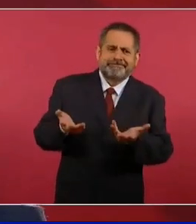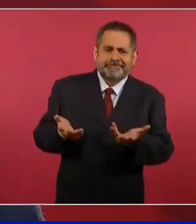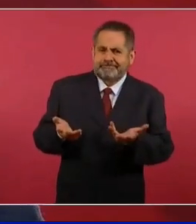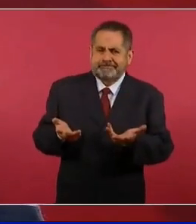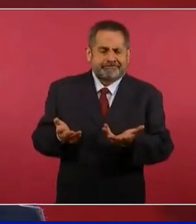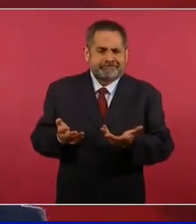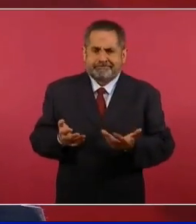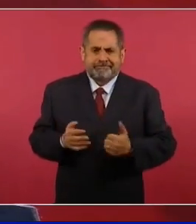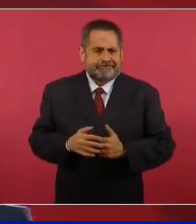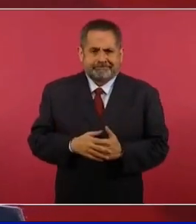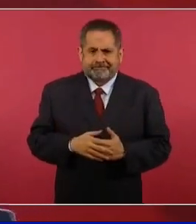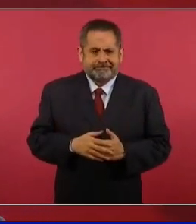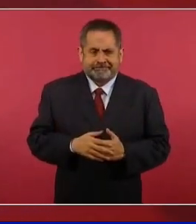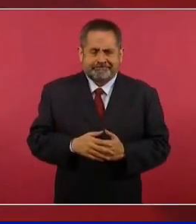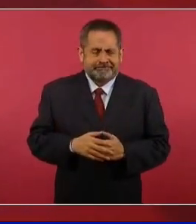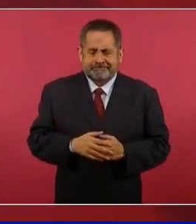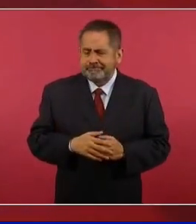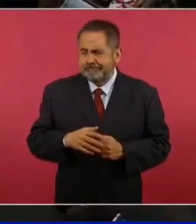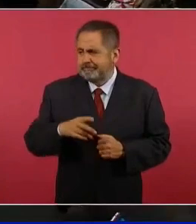Ningún gobierno tiene